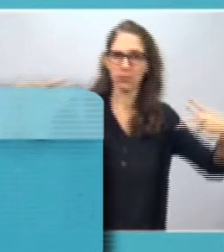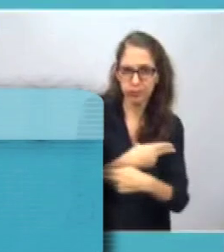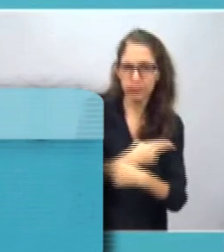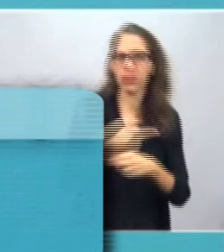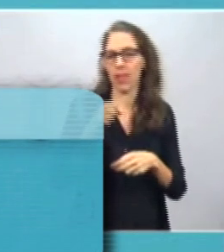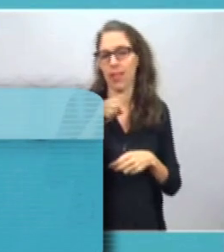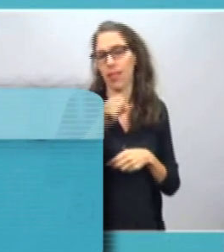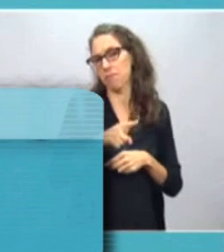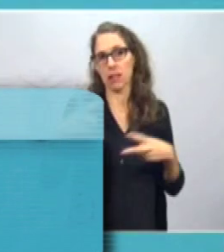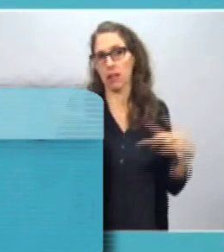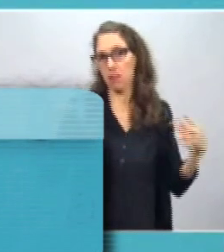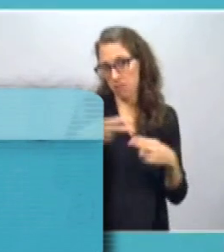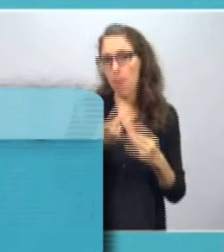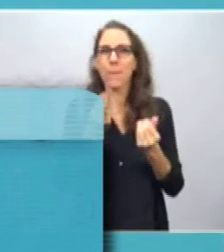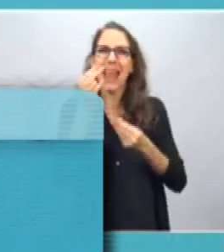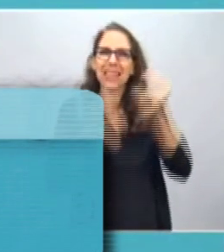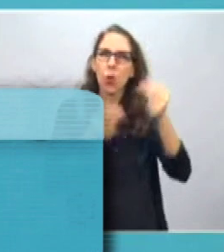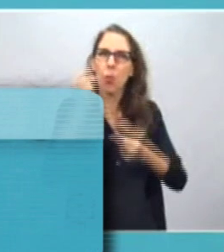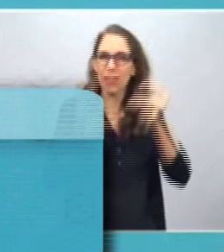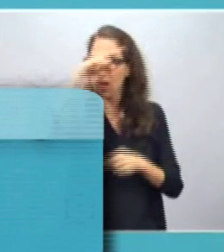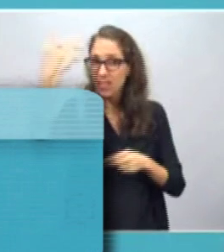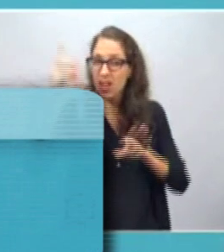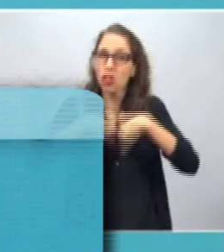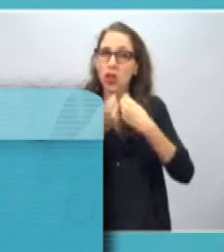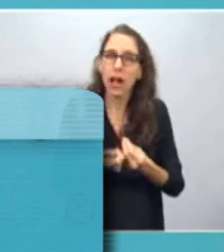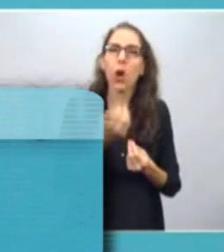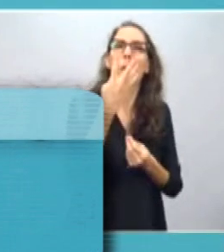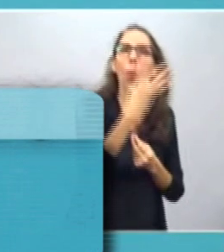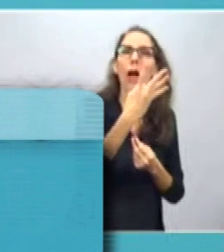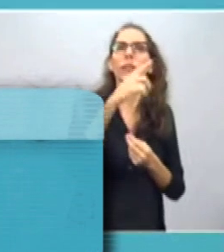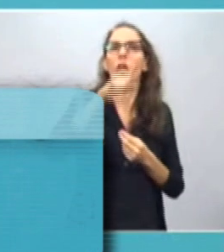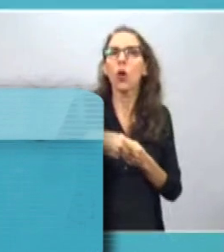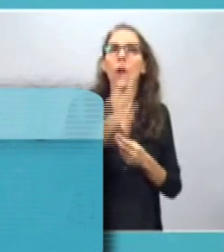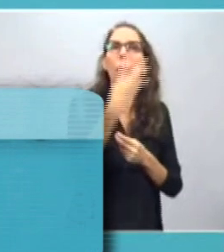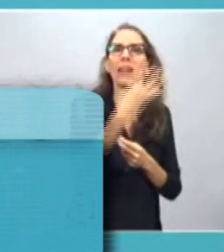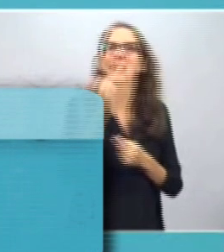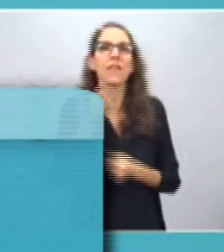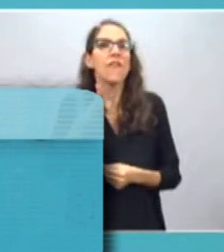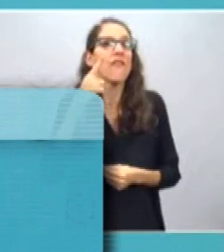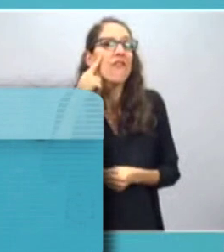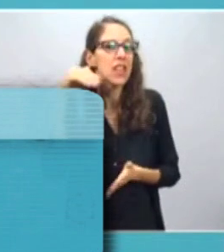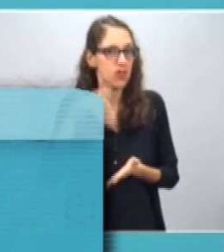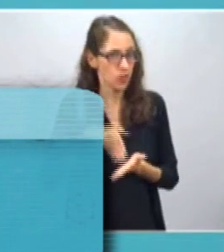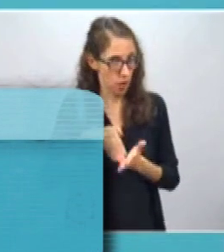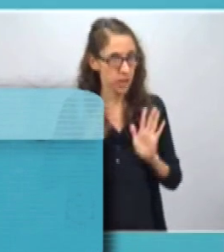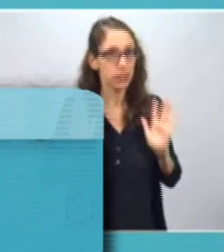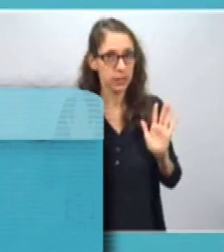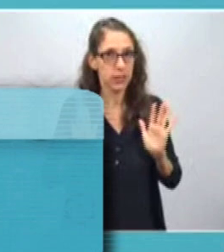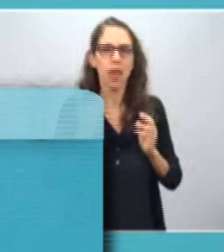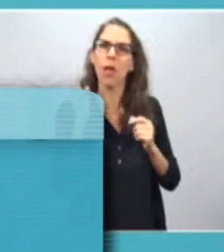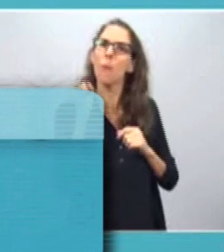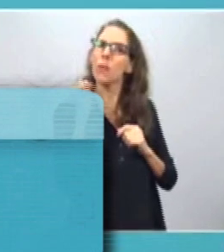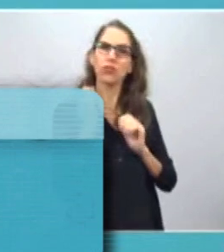materia de obra pública del presupuesto nacional, son 4,46 billones, repito, con B larga, de